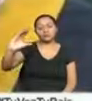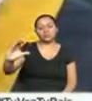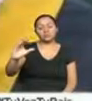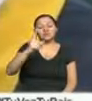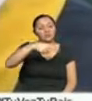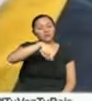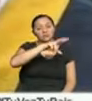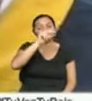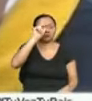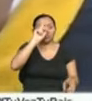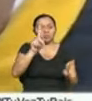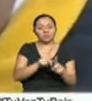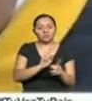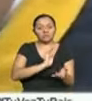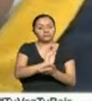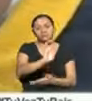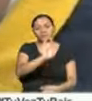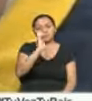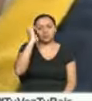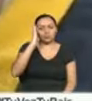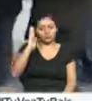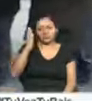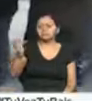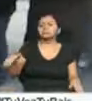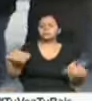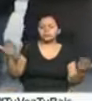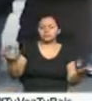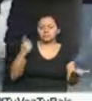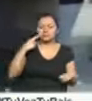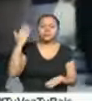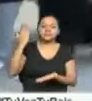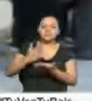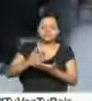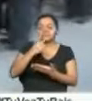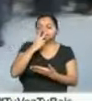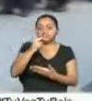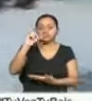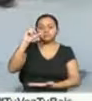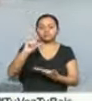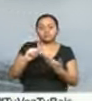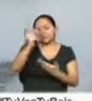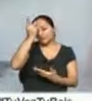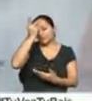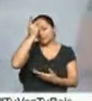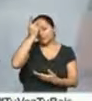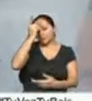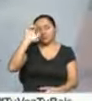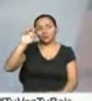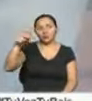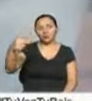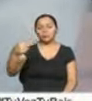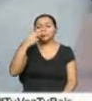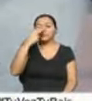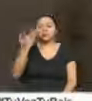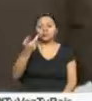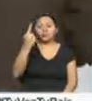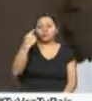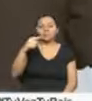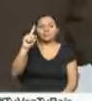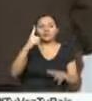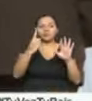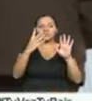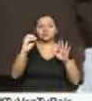de las instancias europeas. La medida que ha supuesto la suspensión de una ligera reducción de la deuda del país por parte del Eurogrupo va destinada a